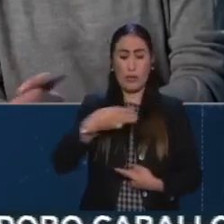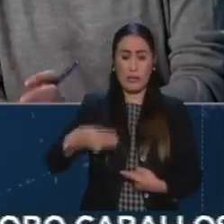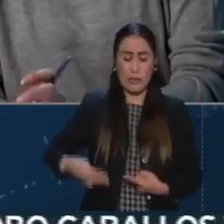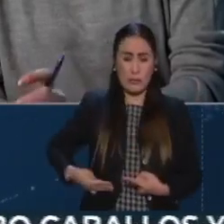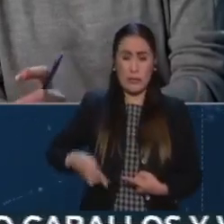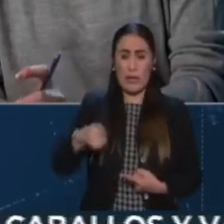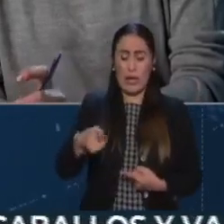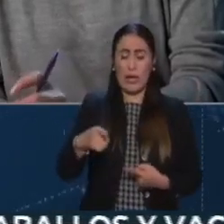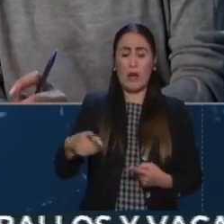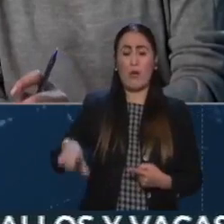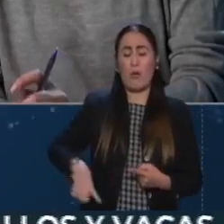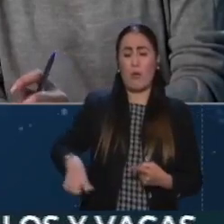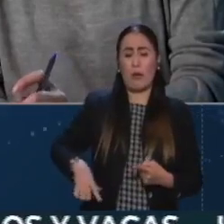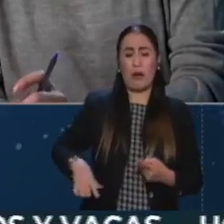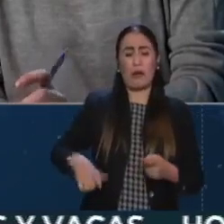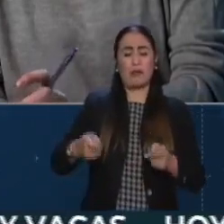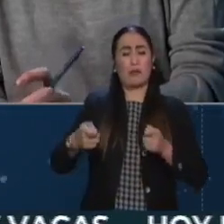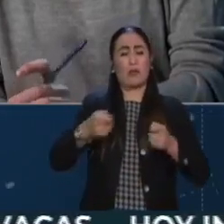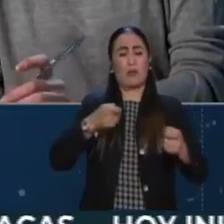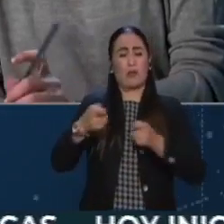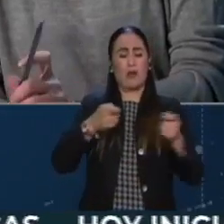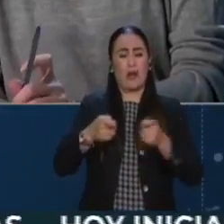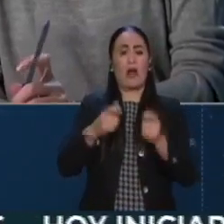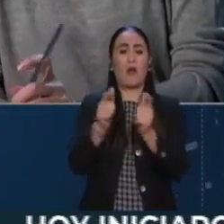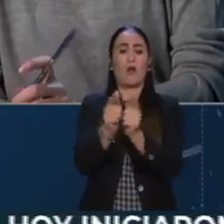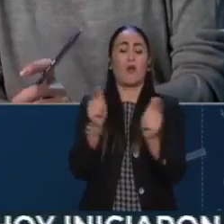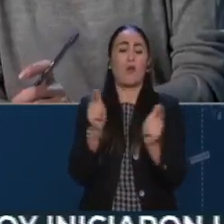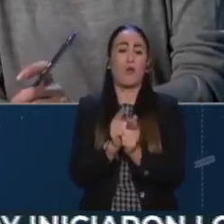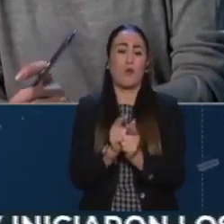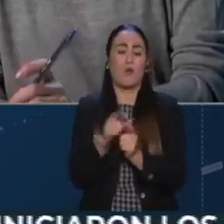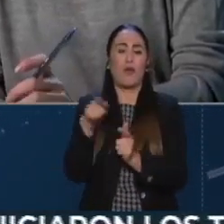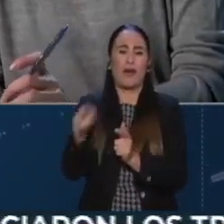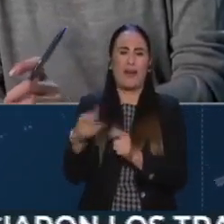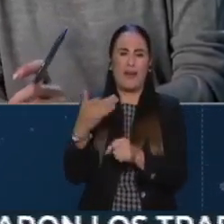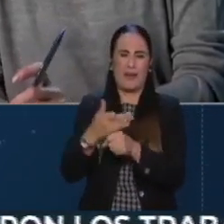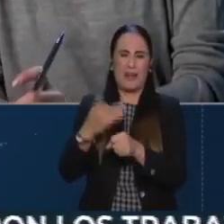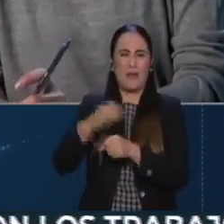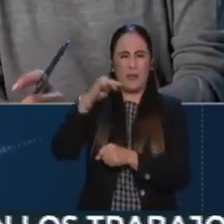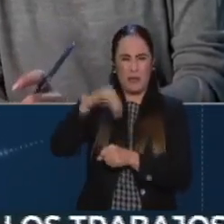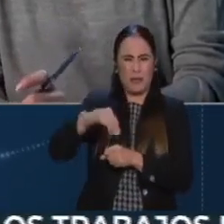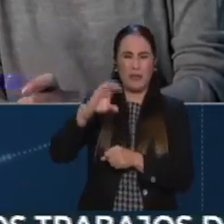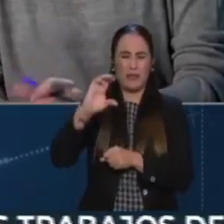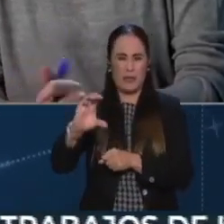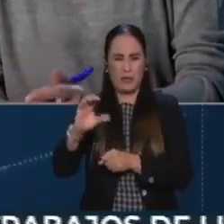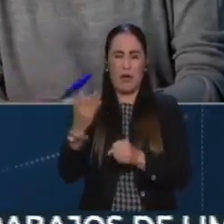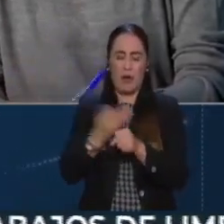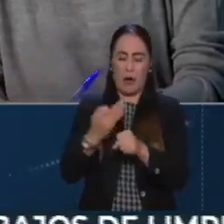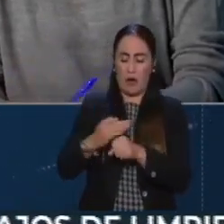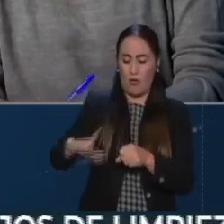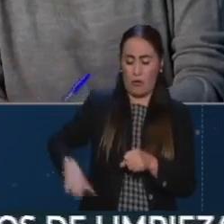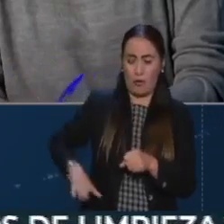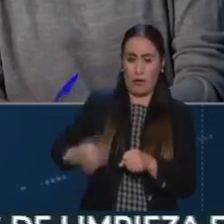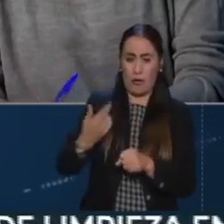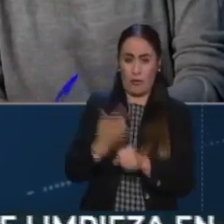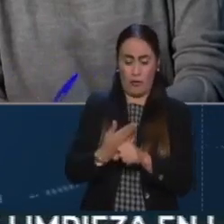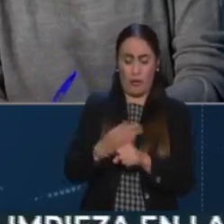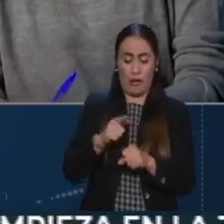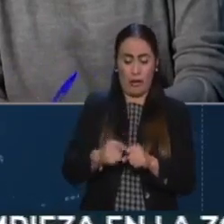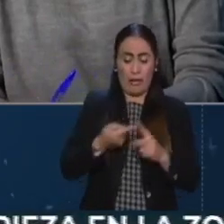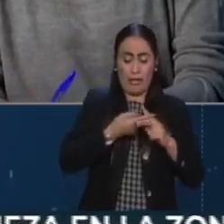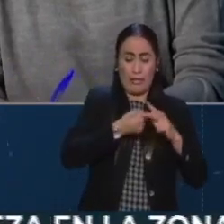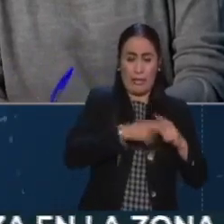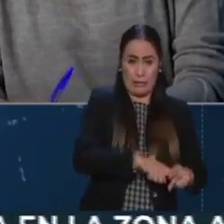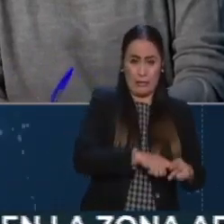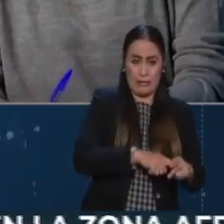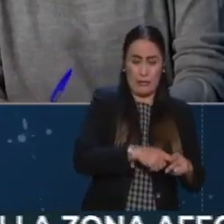sido gobernado por el partido del gobernador en turno y donde el gobernador en turno empezó su ascenso político en los